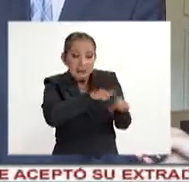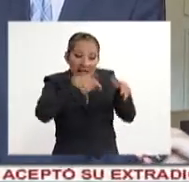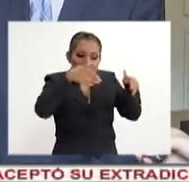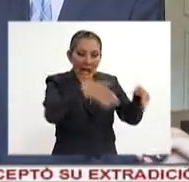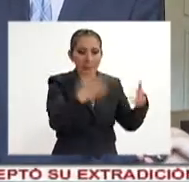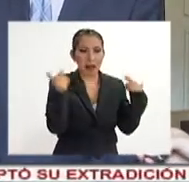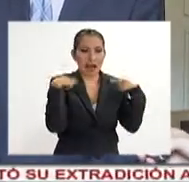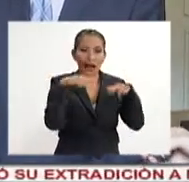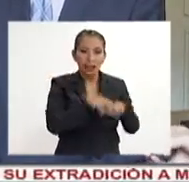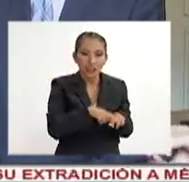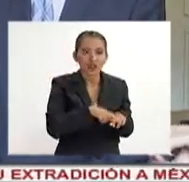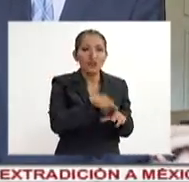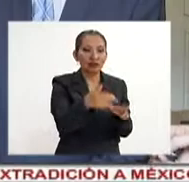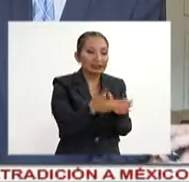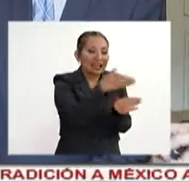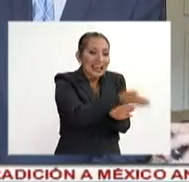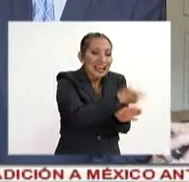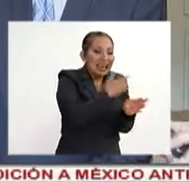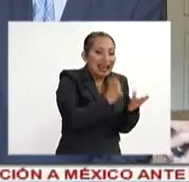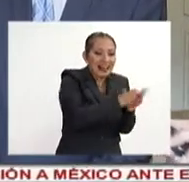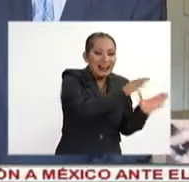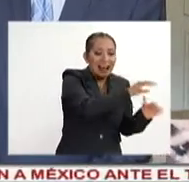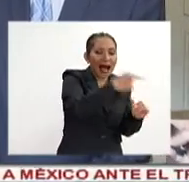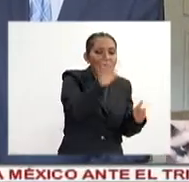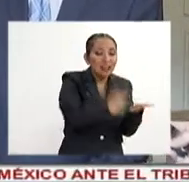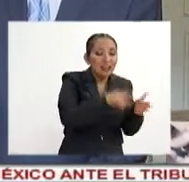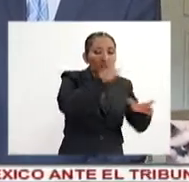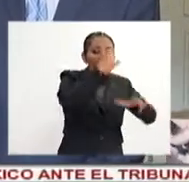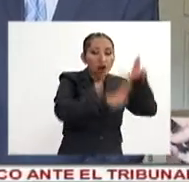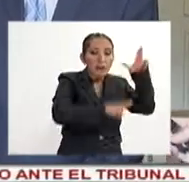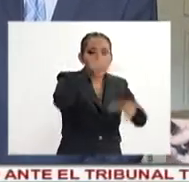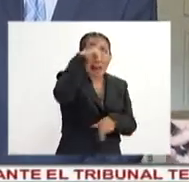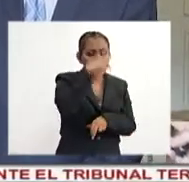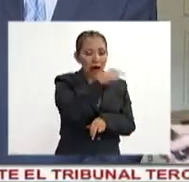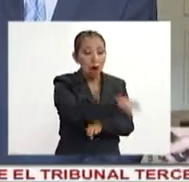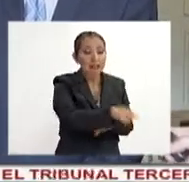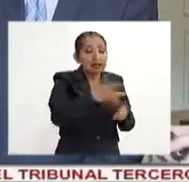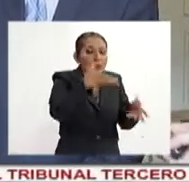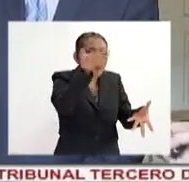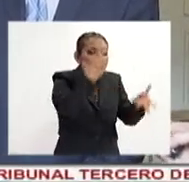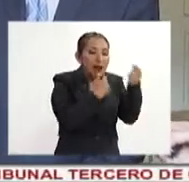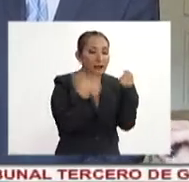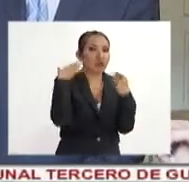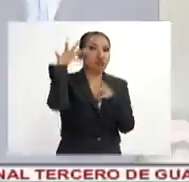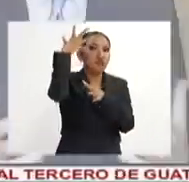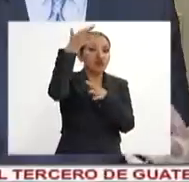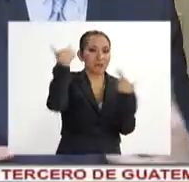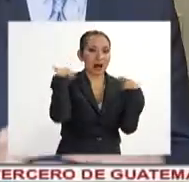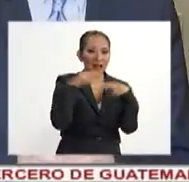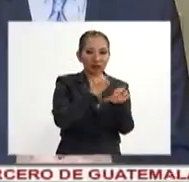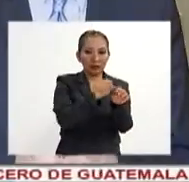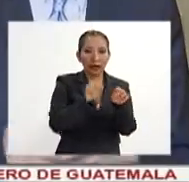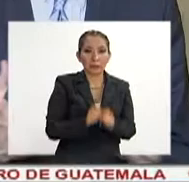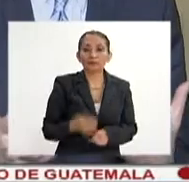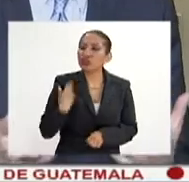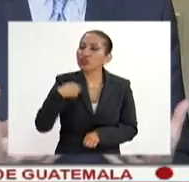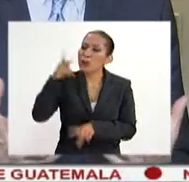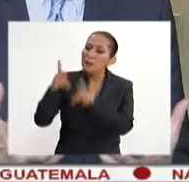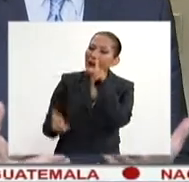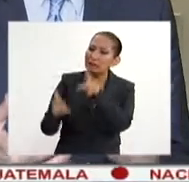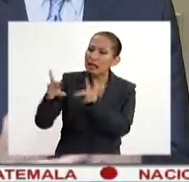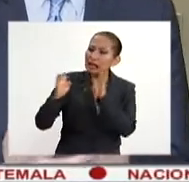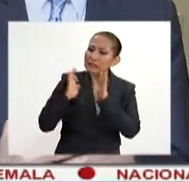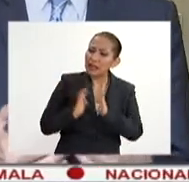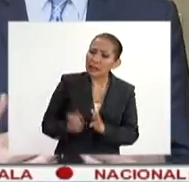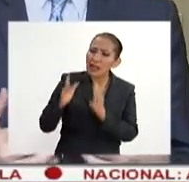los maestros en las escuelas normales en México, que es donde se forman a los maestros. Hemos hablado de la atractividad